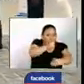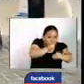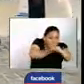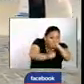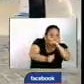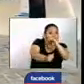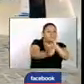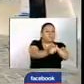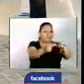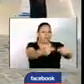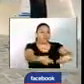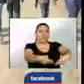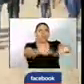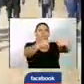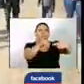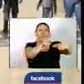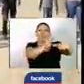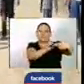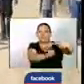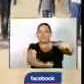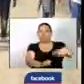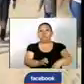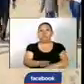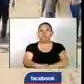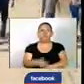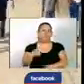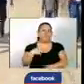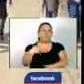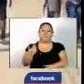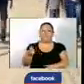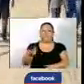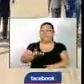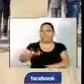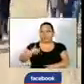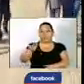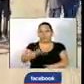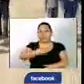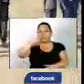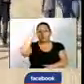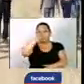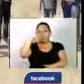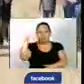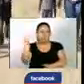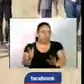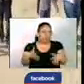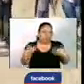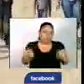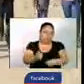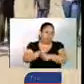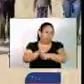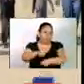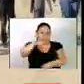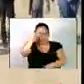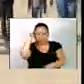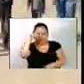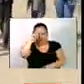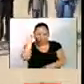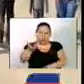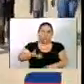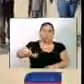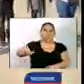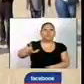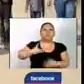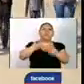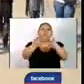la frontera sur de Estados Unidos Por la inseguridad de nuestro país porque no se genera mucho empleo y venimos por el sueño